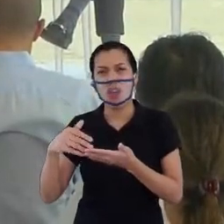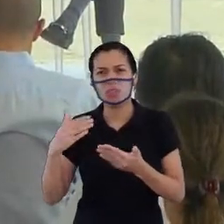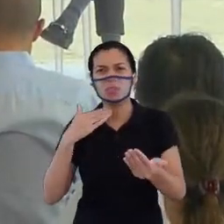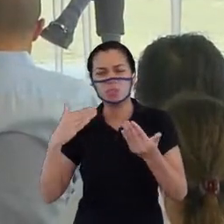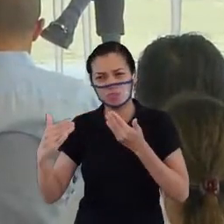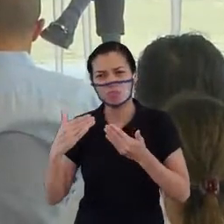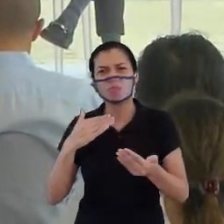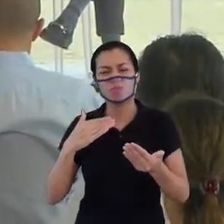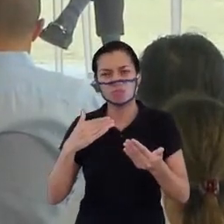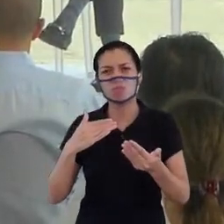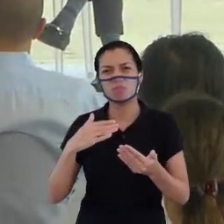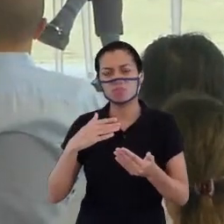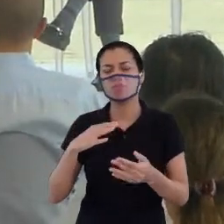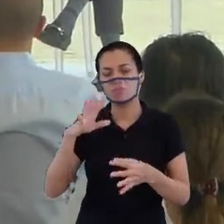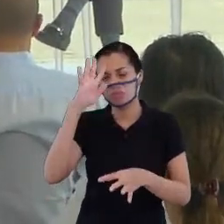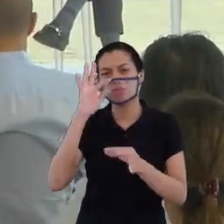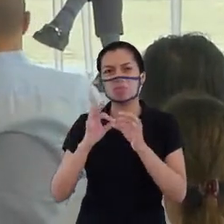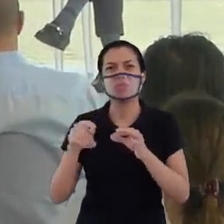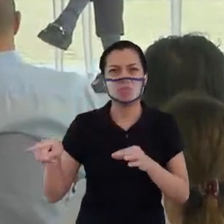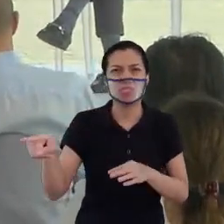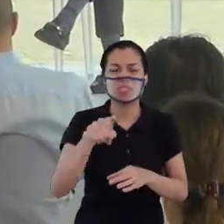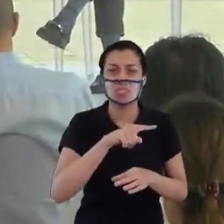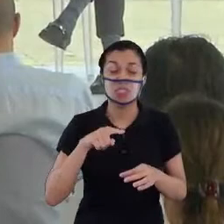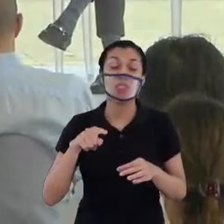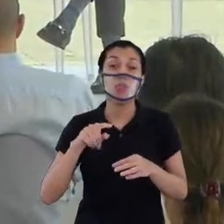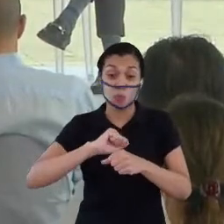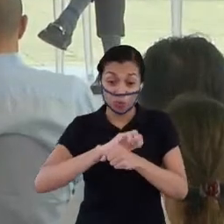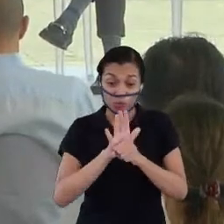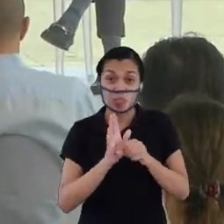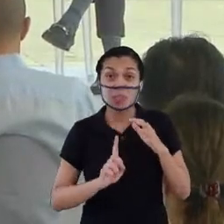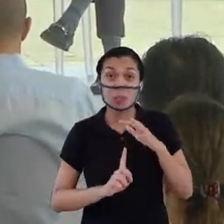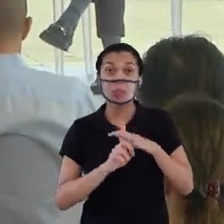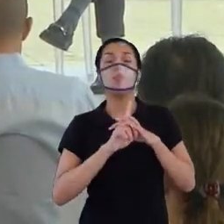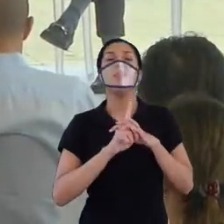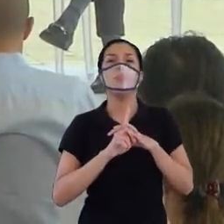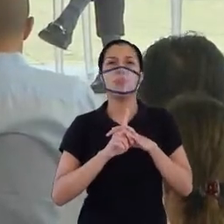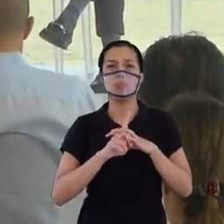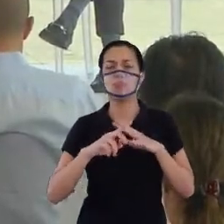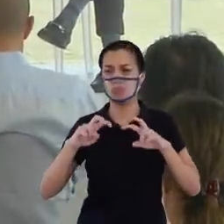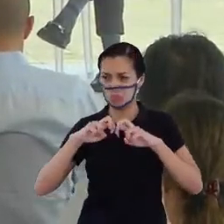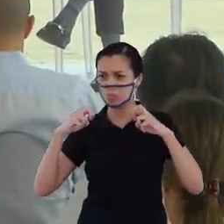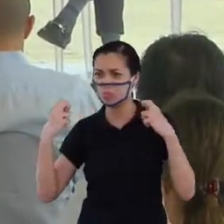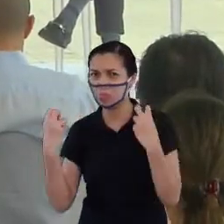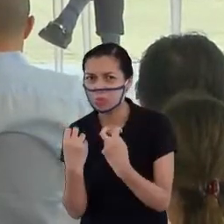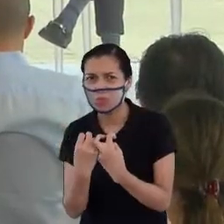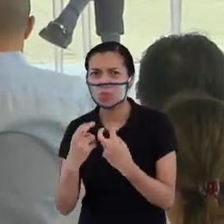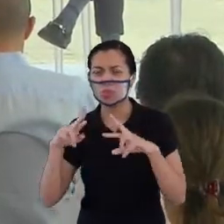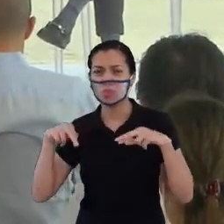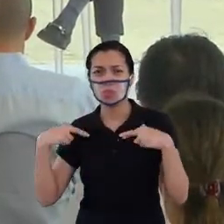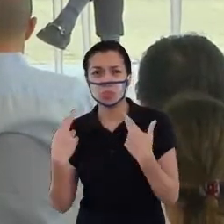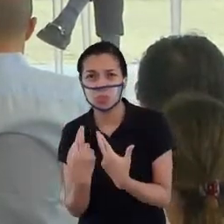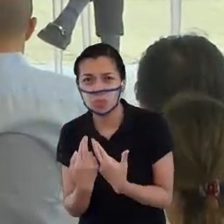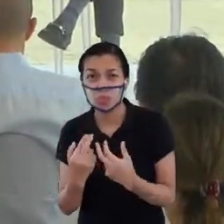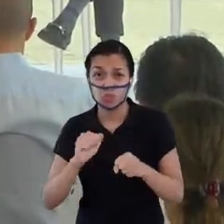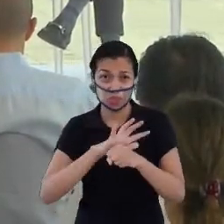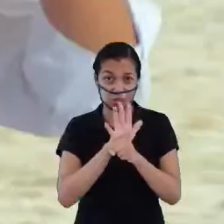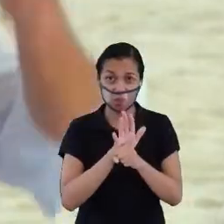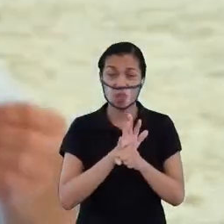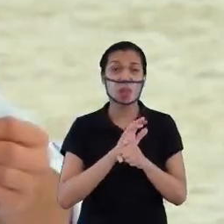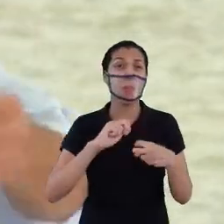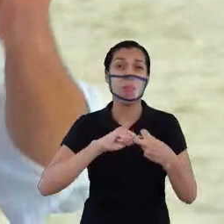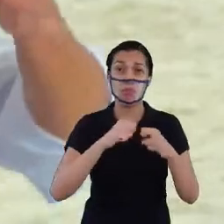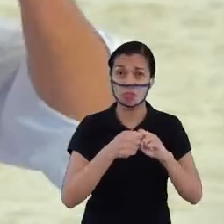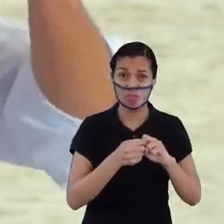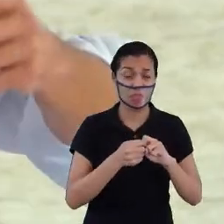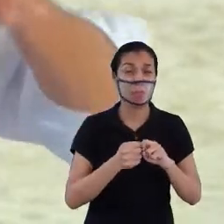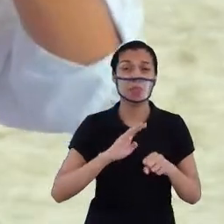que hicimos los empresarios fue sentarnos con Elsa, sentarnos con Jaime, ¿en qué los podemos ayudar? Este no es un problema del alcalde, no es un problema de la gobernadora, este es un problema de